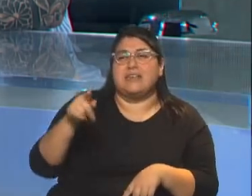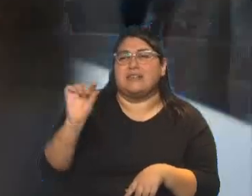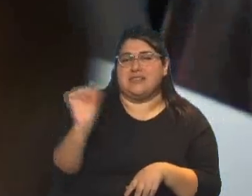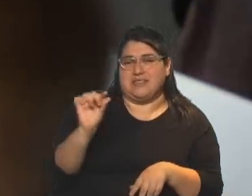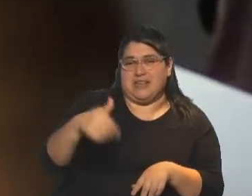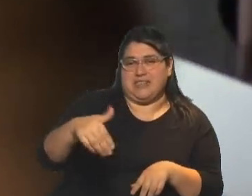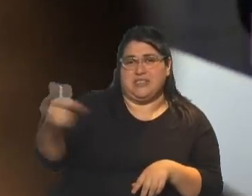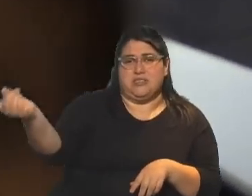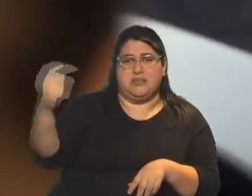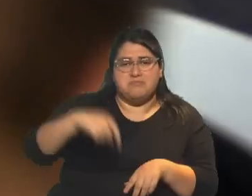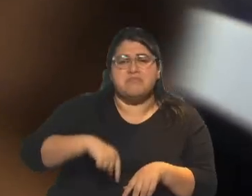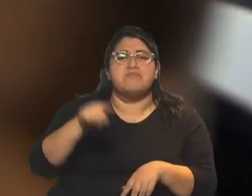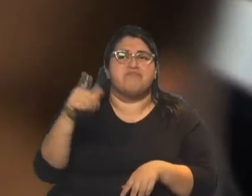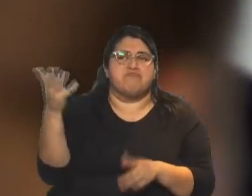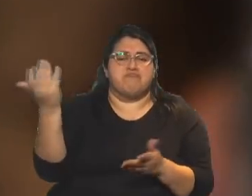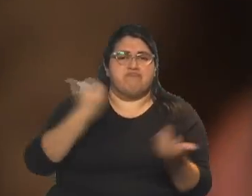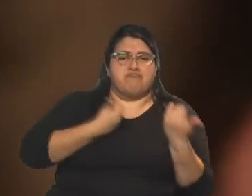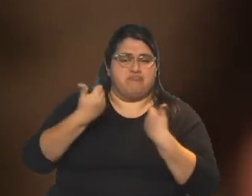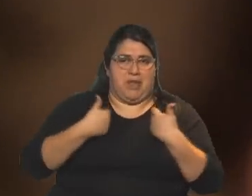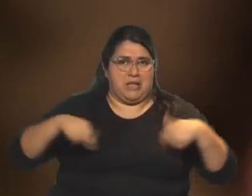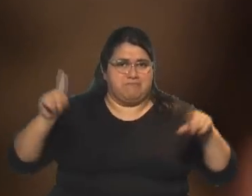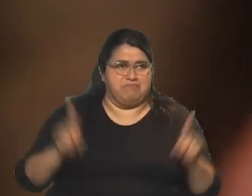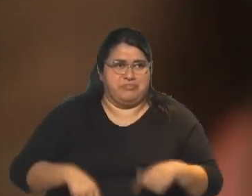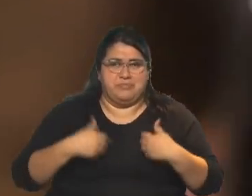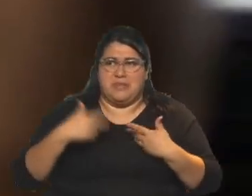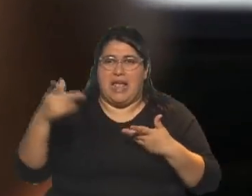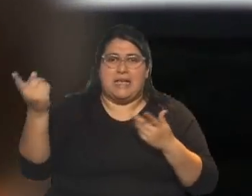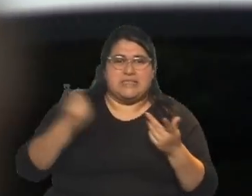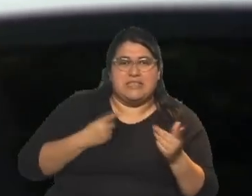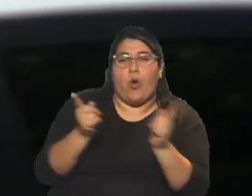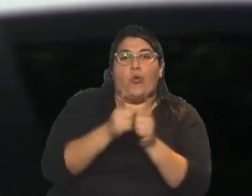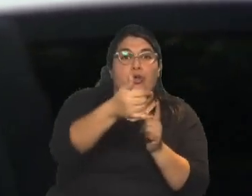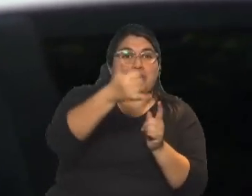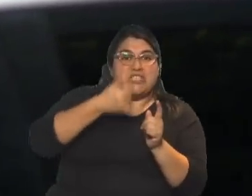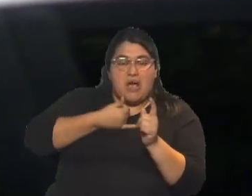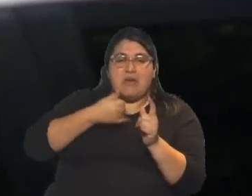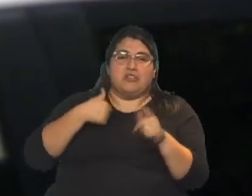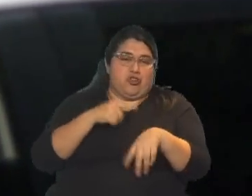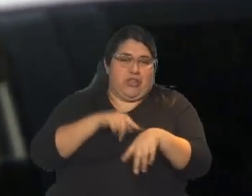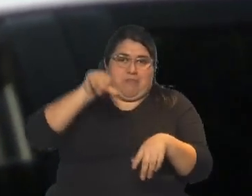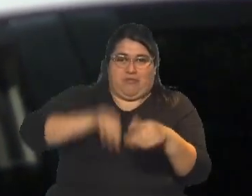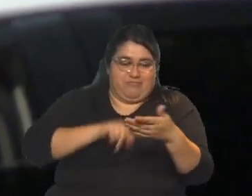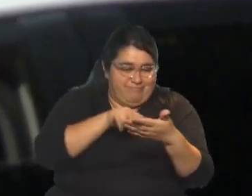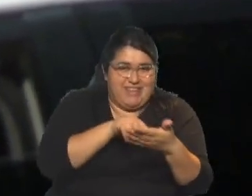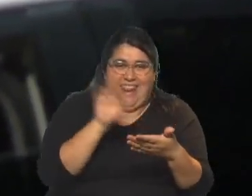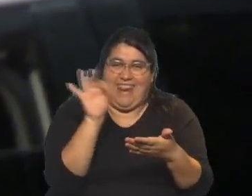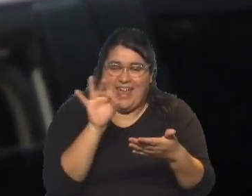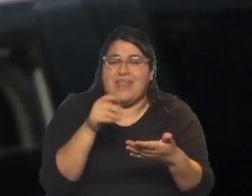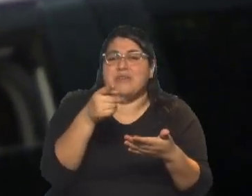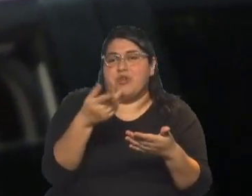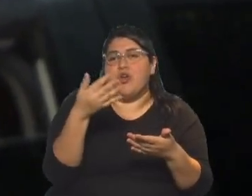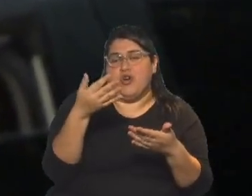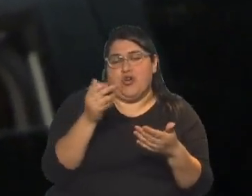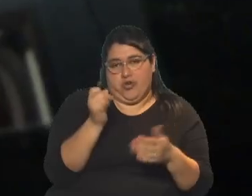convocatoria puedo decir más porque todavía no soy justo llamaron ustedes no no no llegué a ver absolutamente nada pero